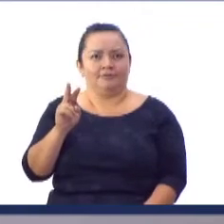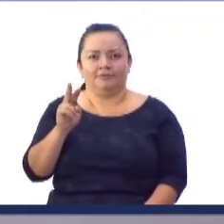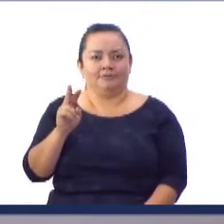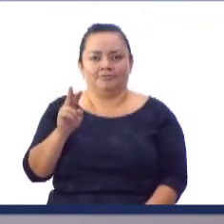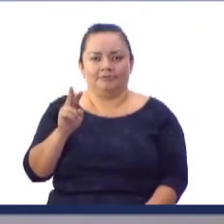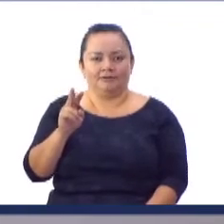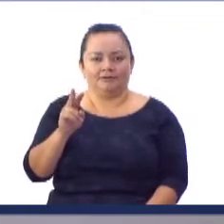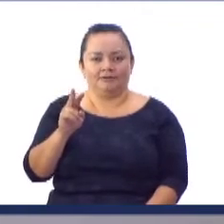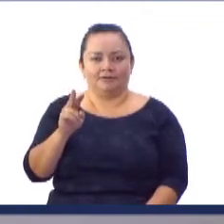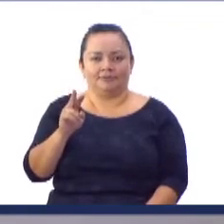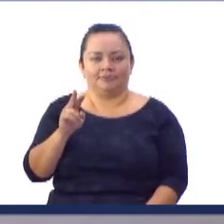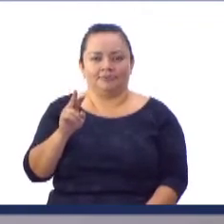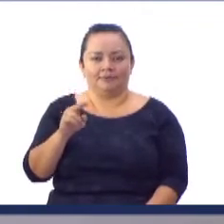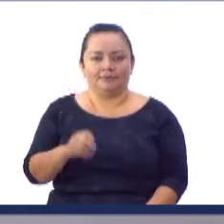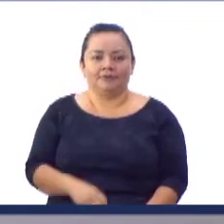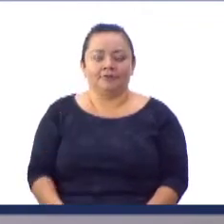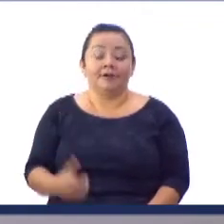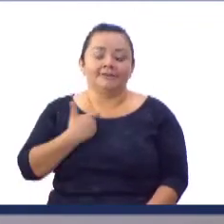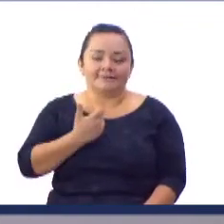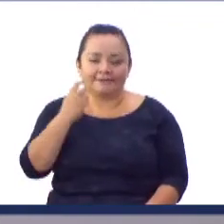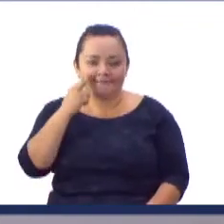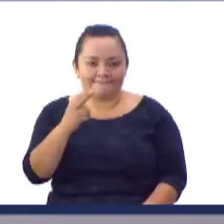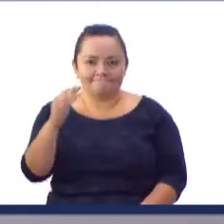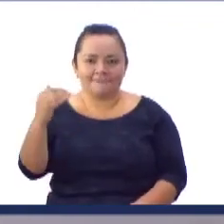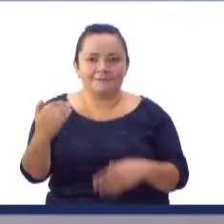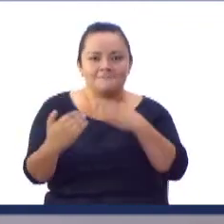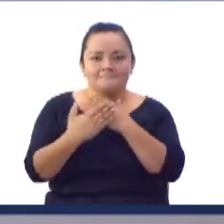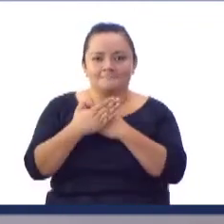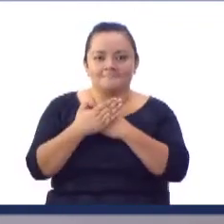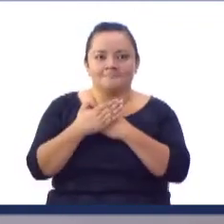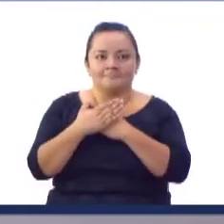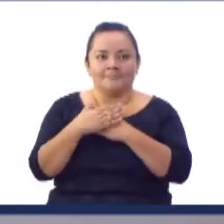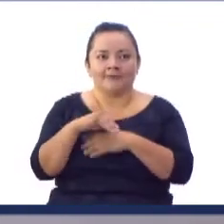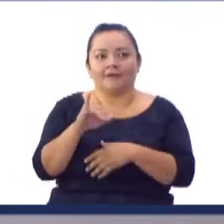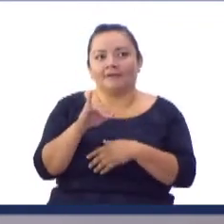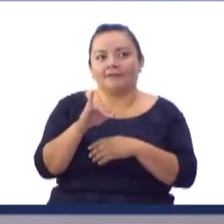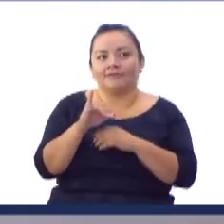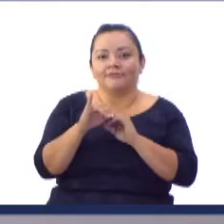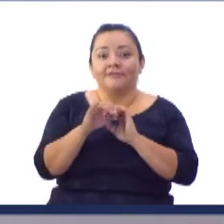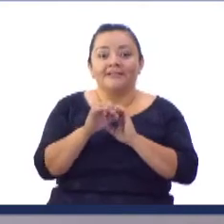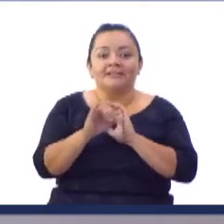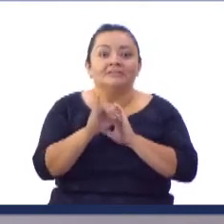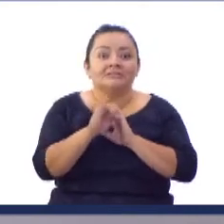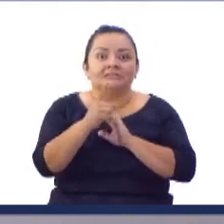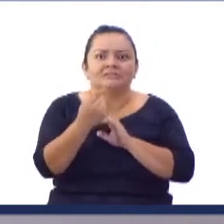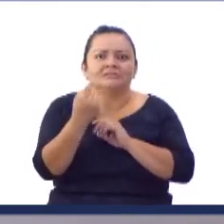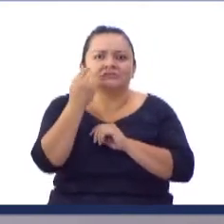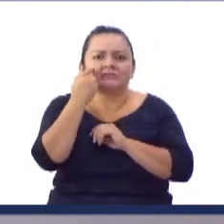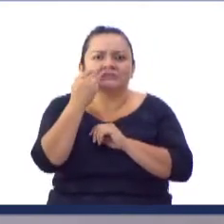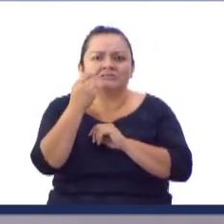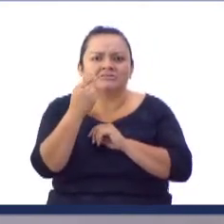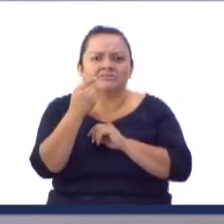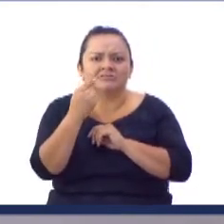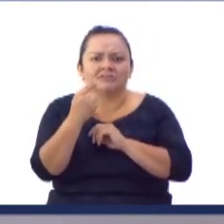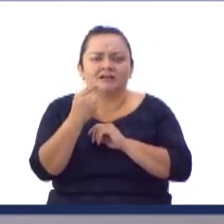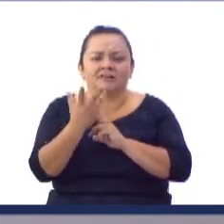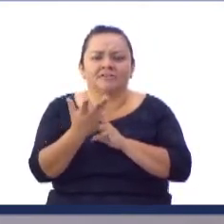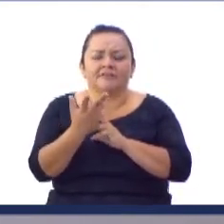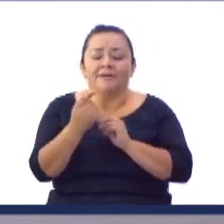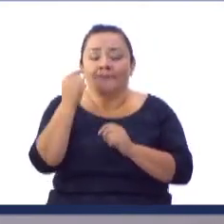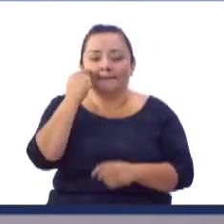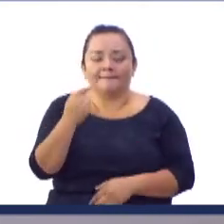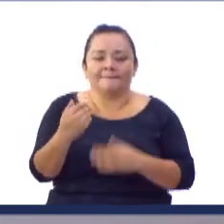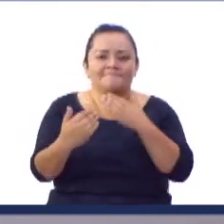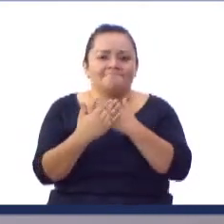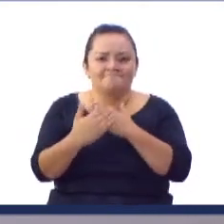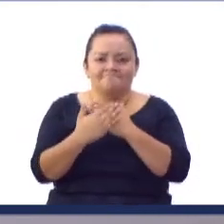youtube es que me mandaron un instagram a vayas a instagram es